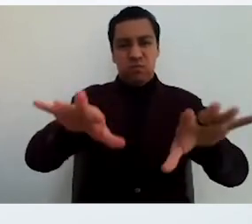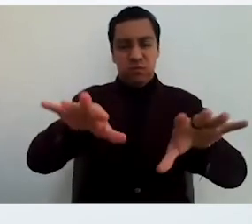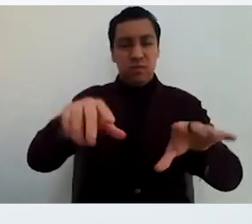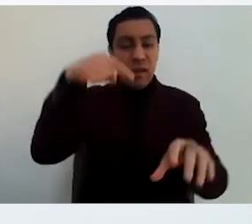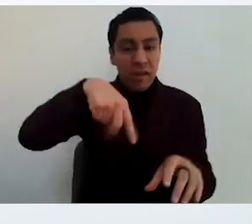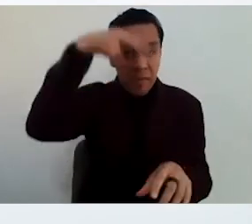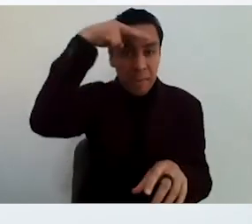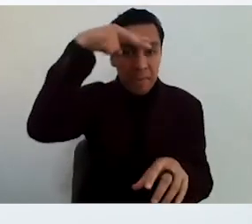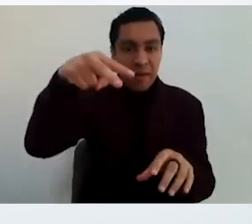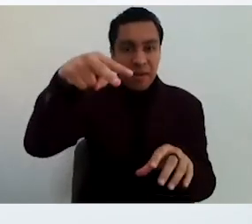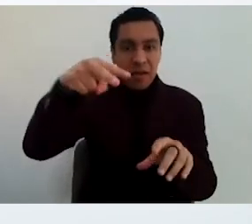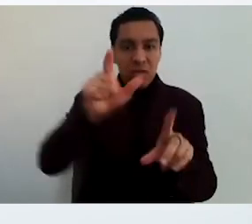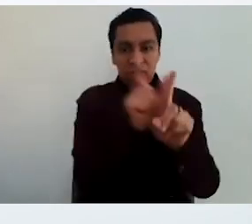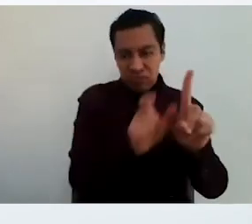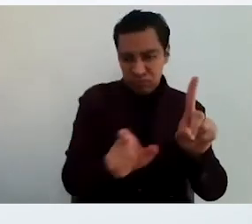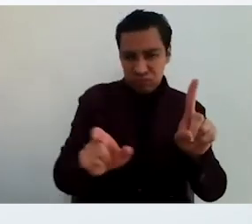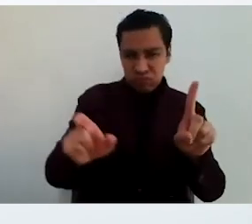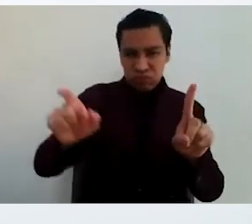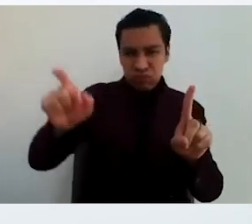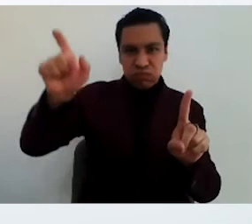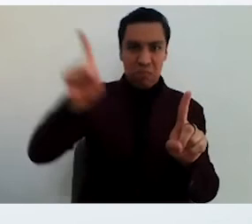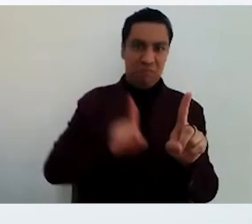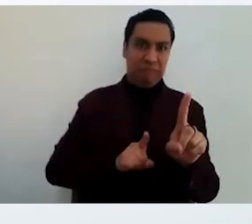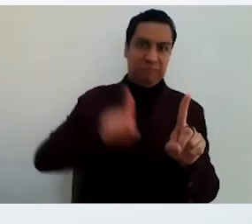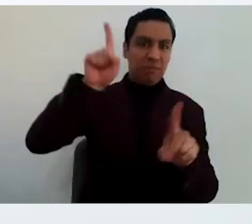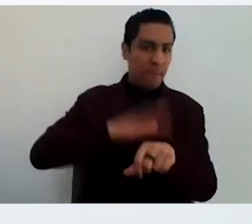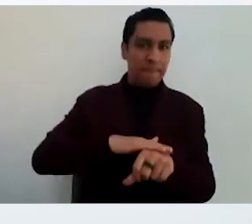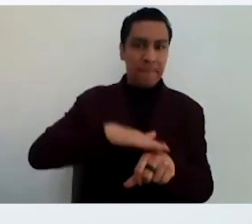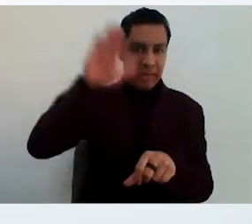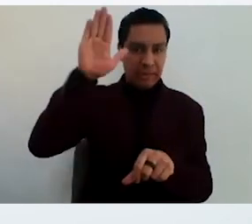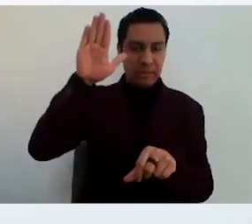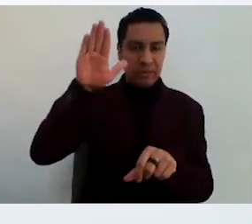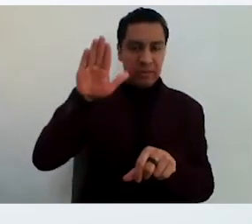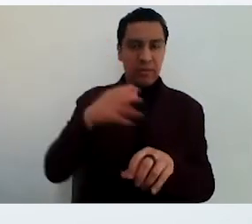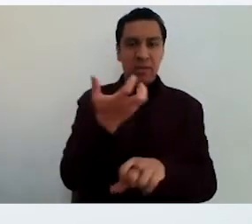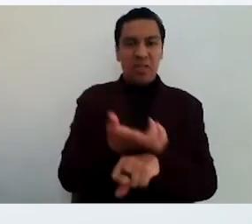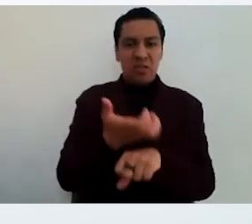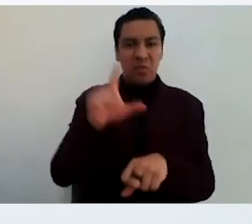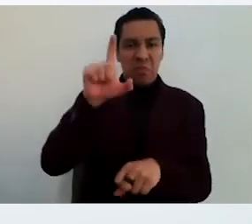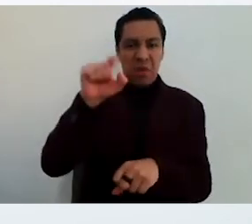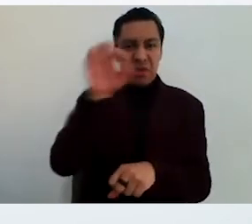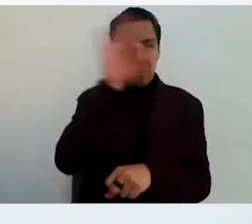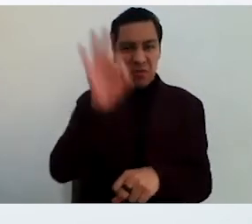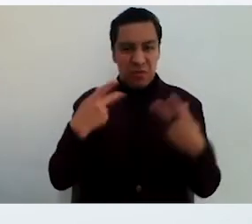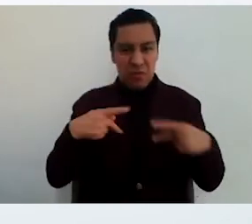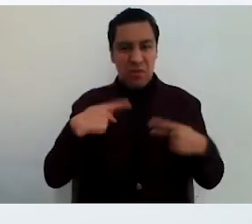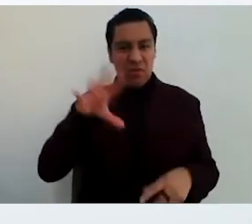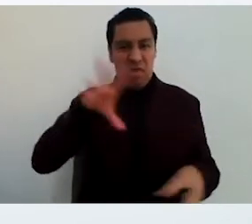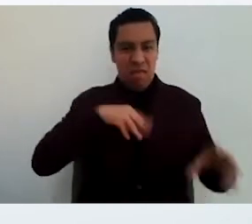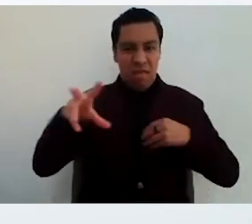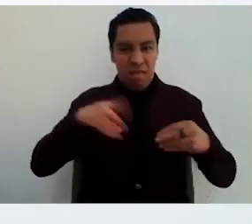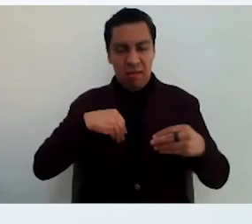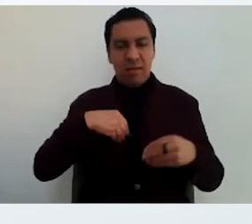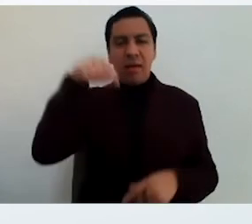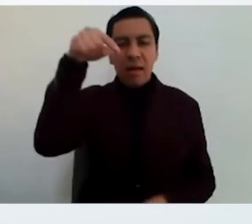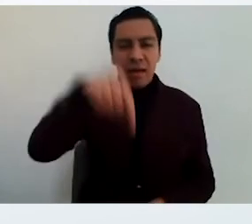York, donde fue 20%. Entonces, en el caso de la Ciudad de México, todavía tendríamos 8 susceptibles